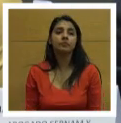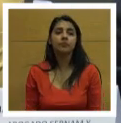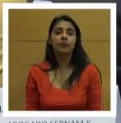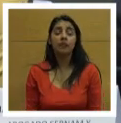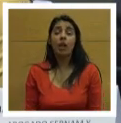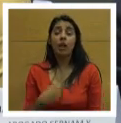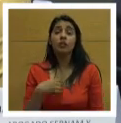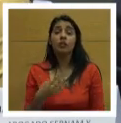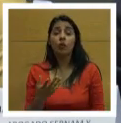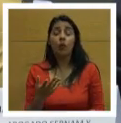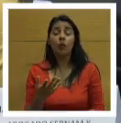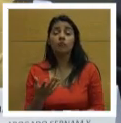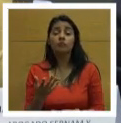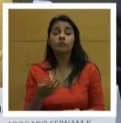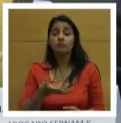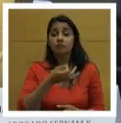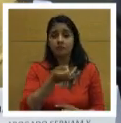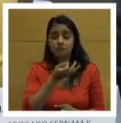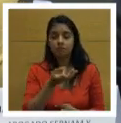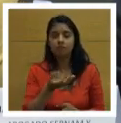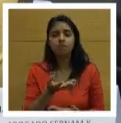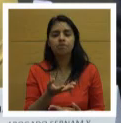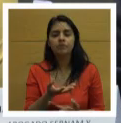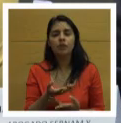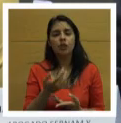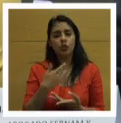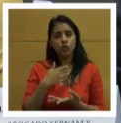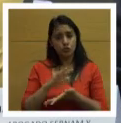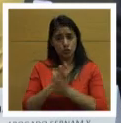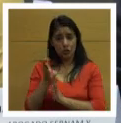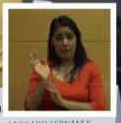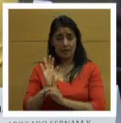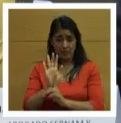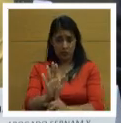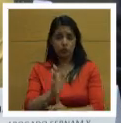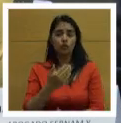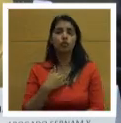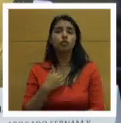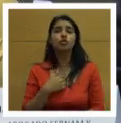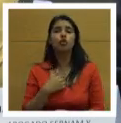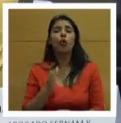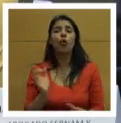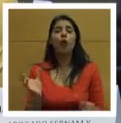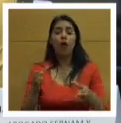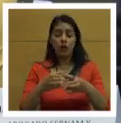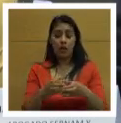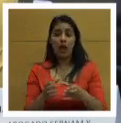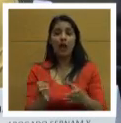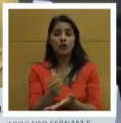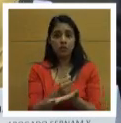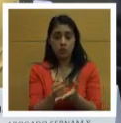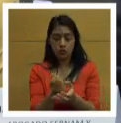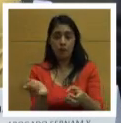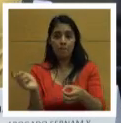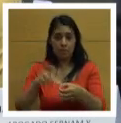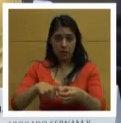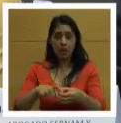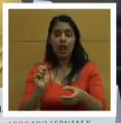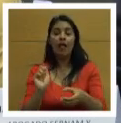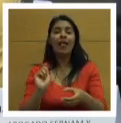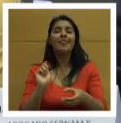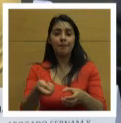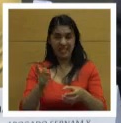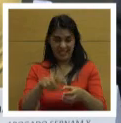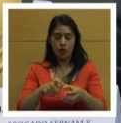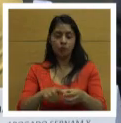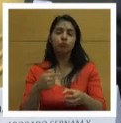dar cuenta que dentro de lo que fue la identificación, yo pertenezco a la Asociación de Magistrados y dentro de esa